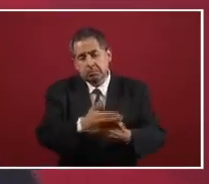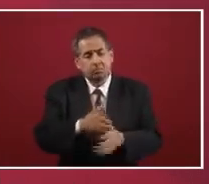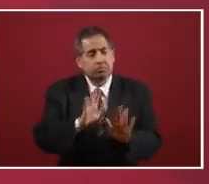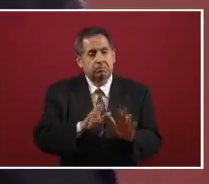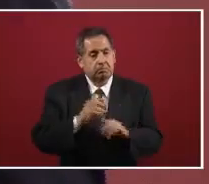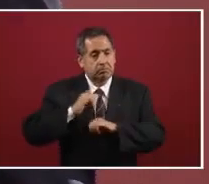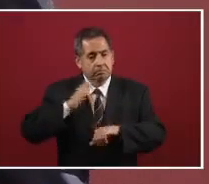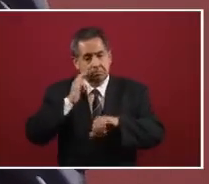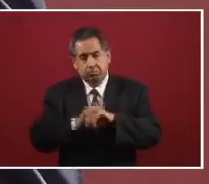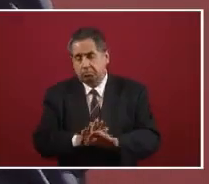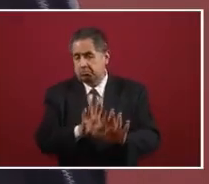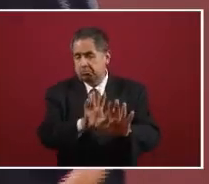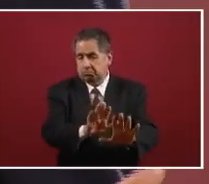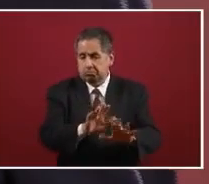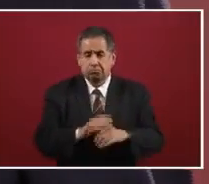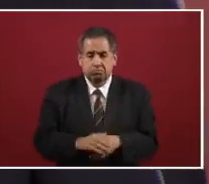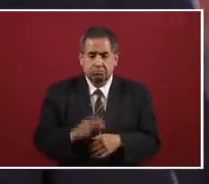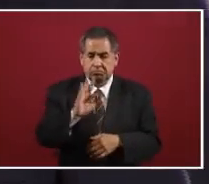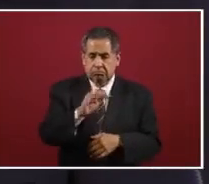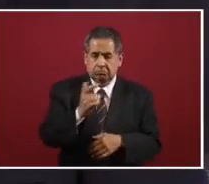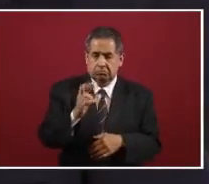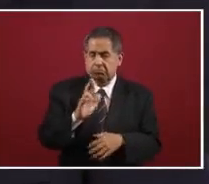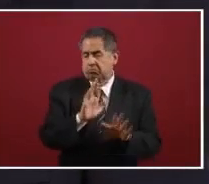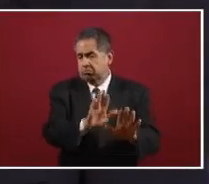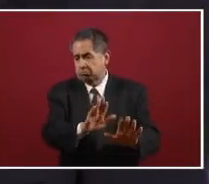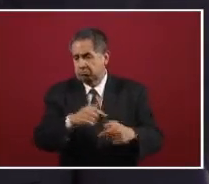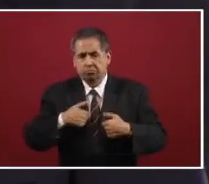está atendiendo la fiscalía.